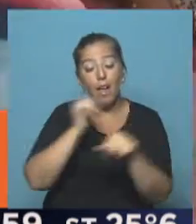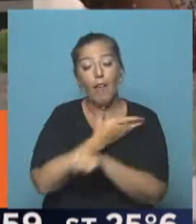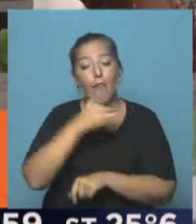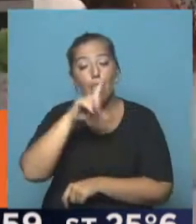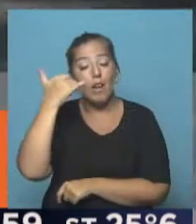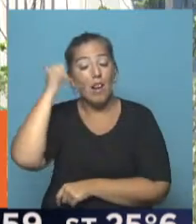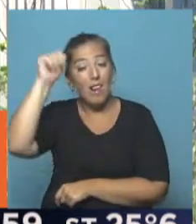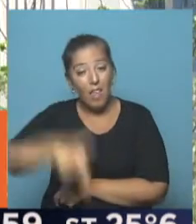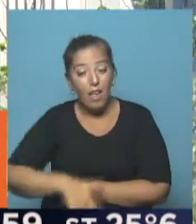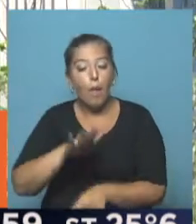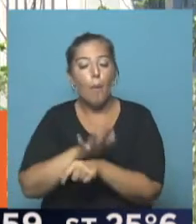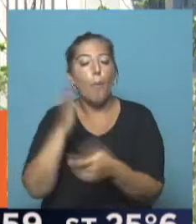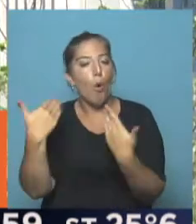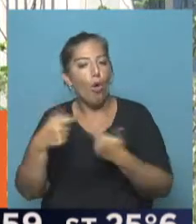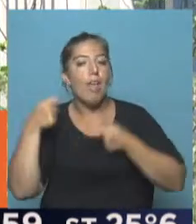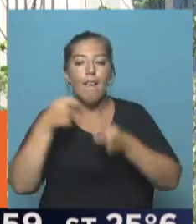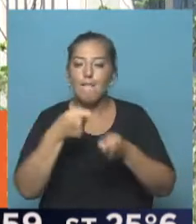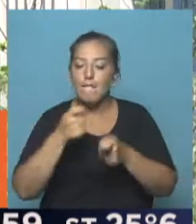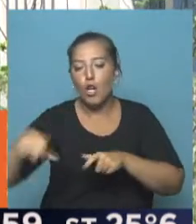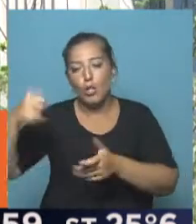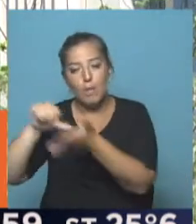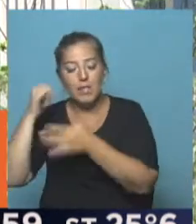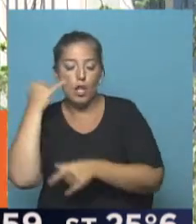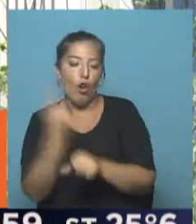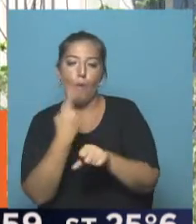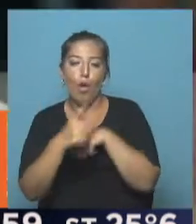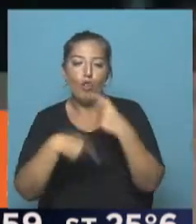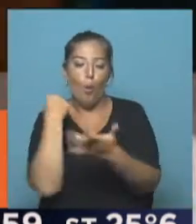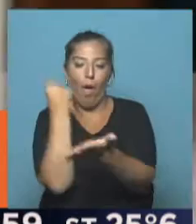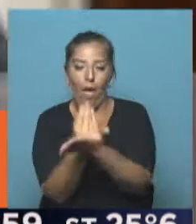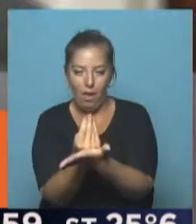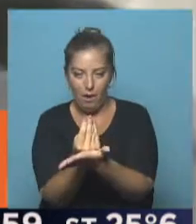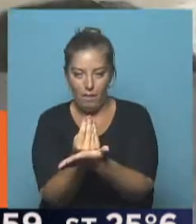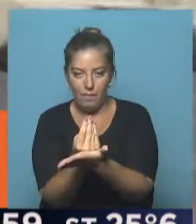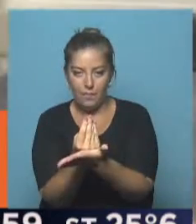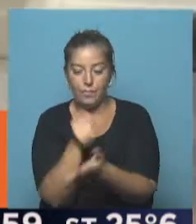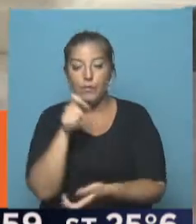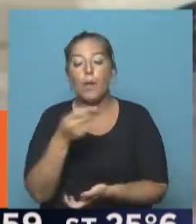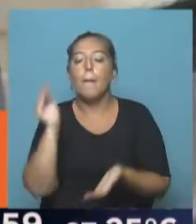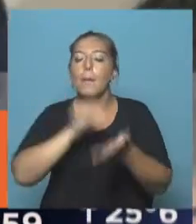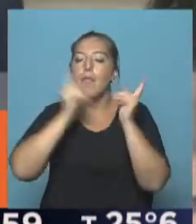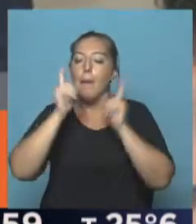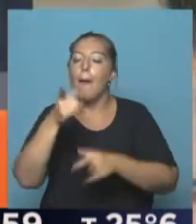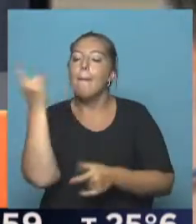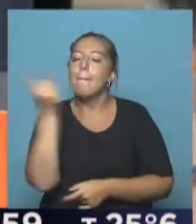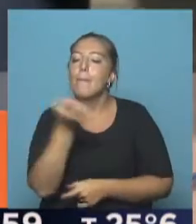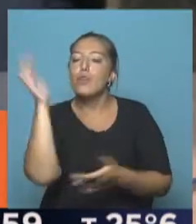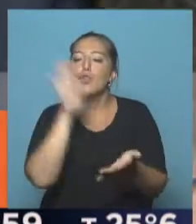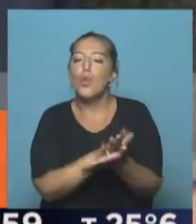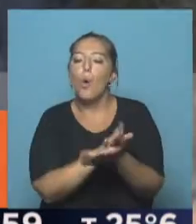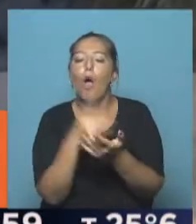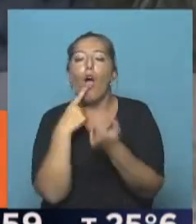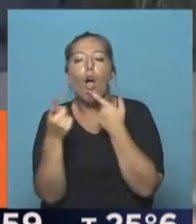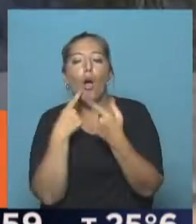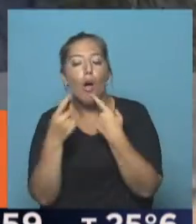vuelto vulnerable a presiones externas y no podía seguir en el cargo. A esto se suma que mintió sobre el contenido de sus